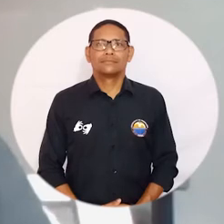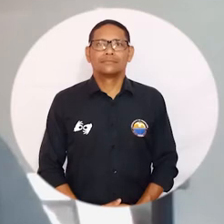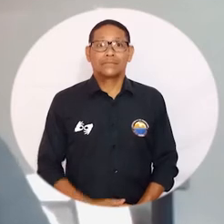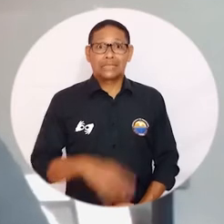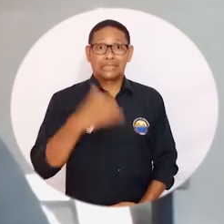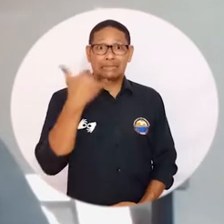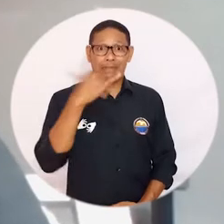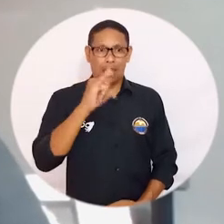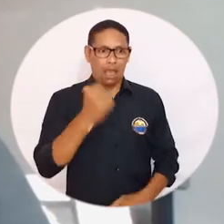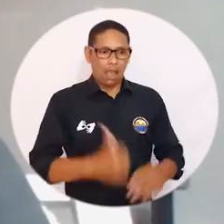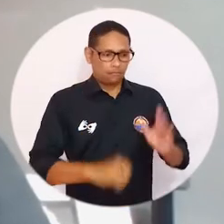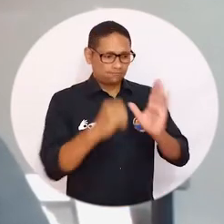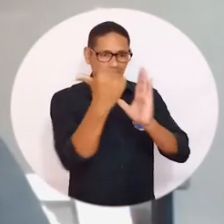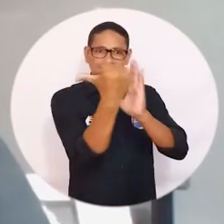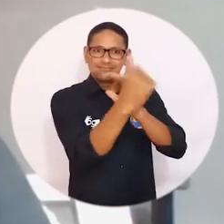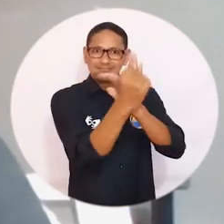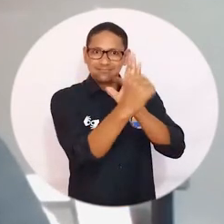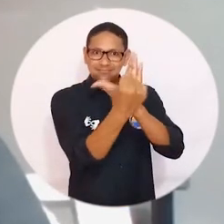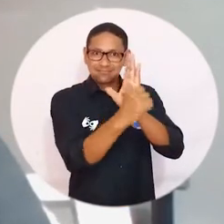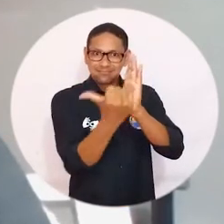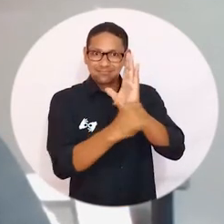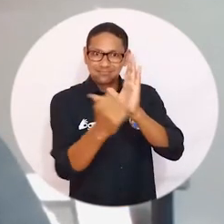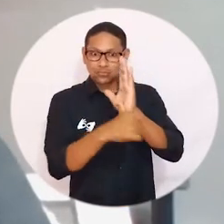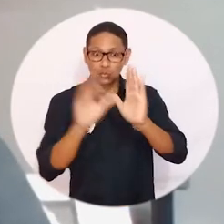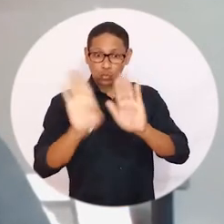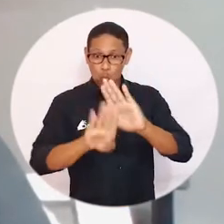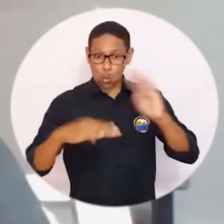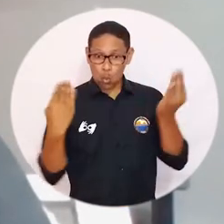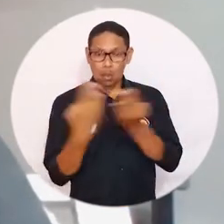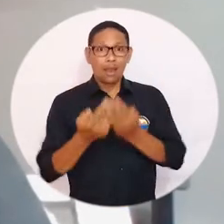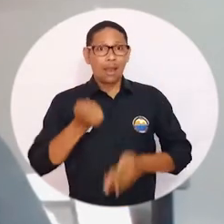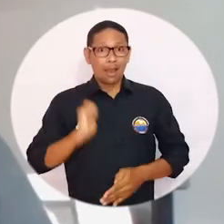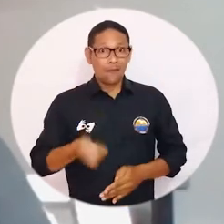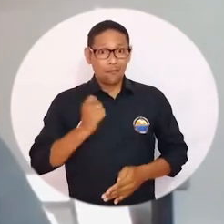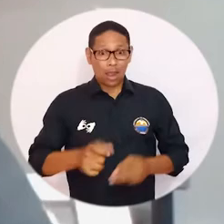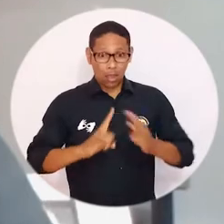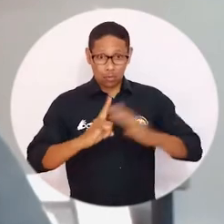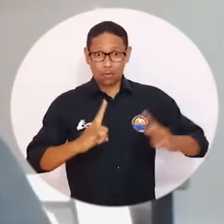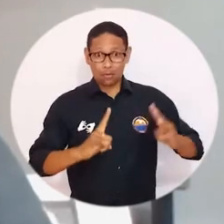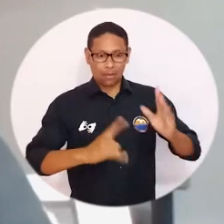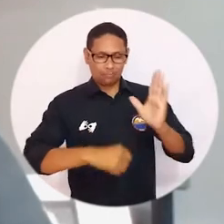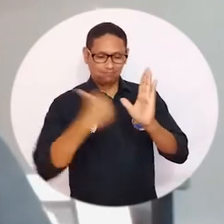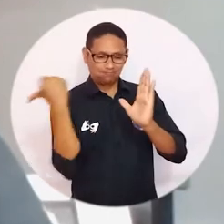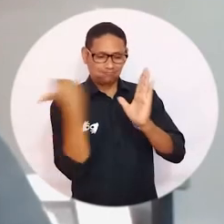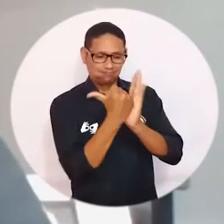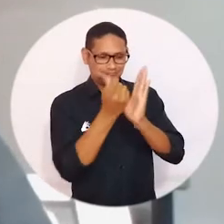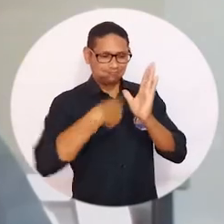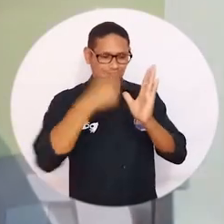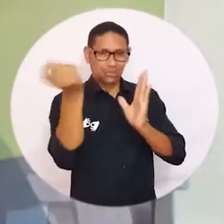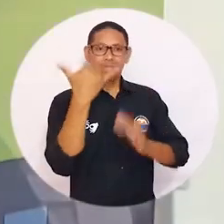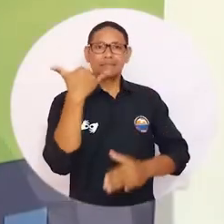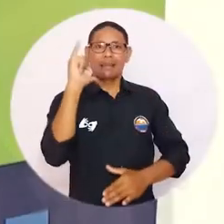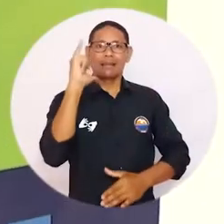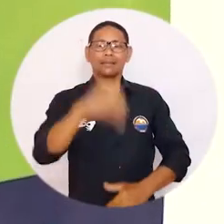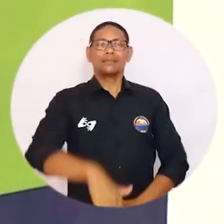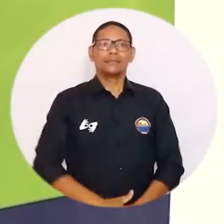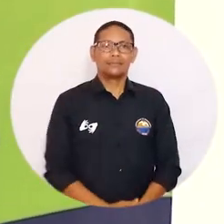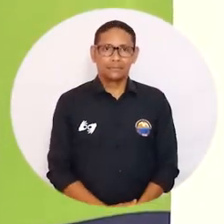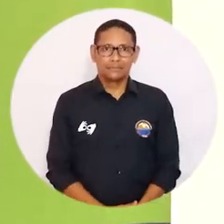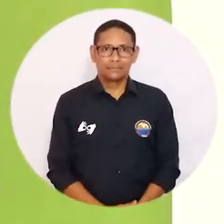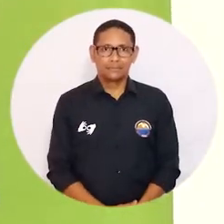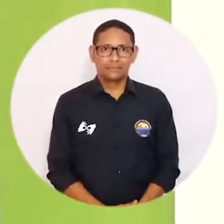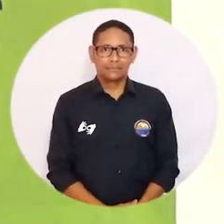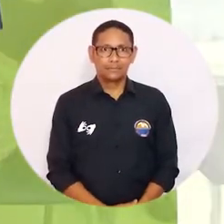damos por aprobado los estatutos del Colegio de Abogados de la Universidad de Magdalena. Con el objetivo